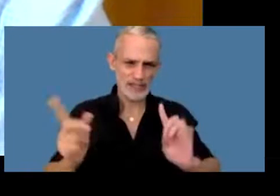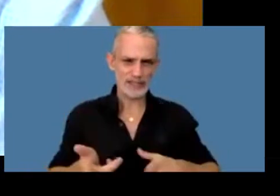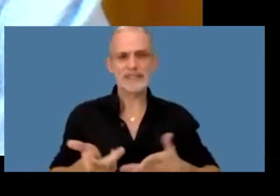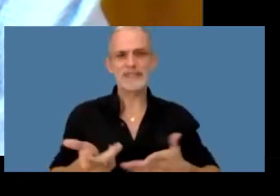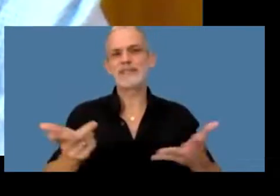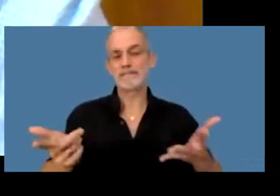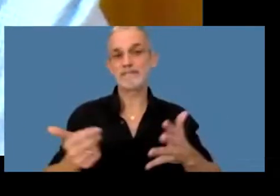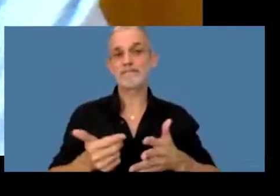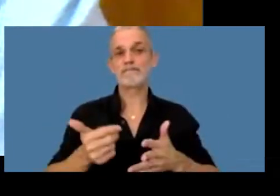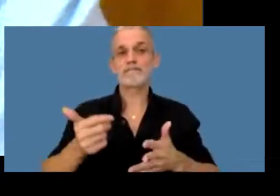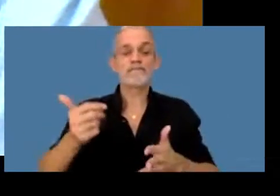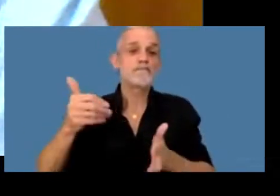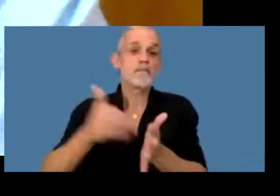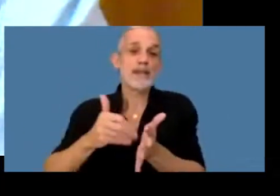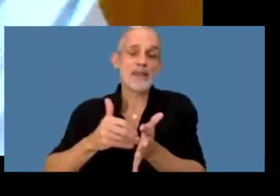Entonces, ahí sí,